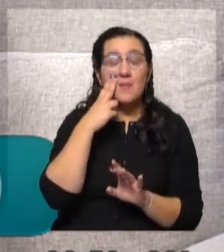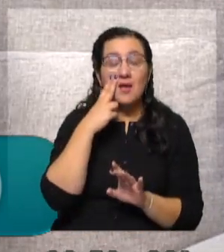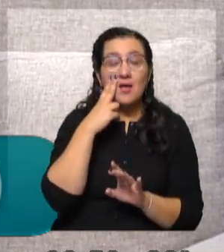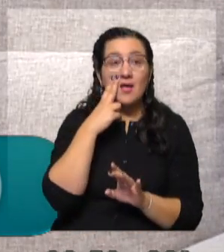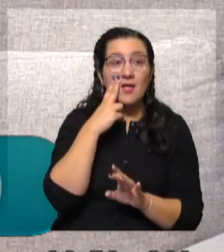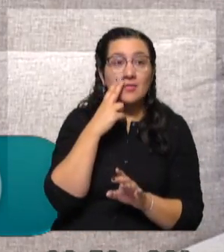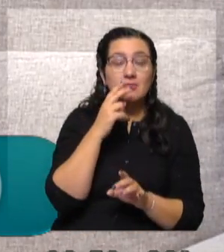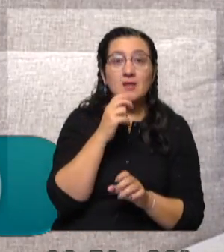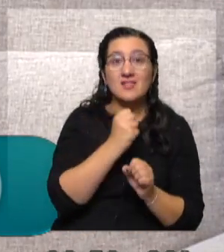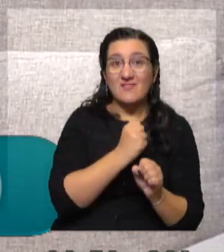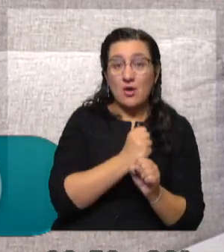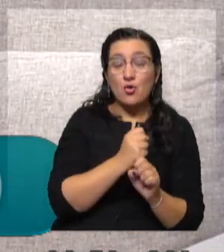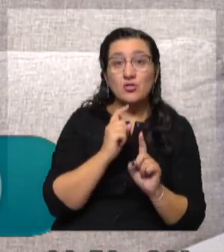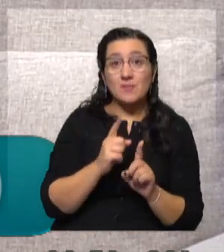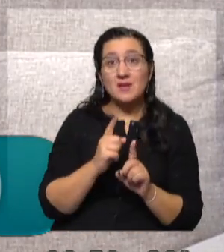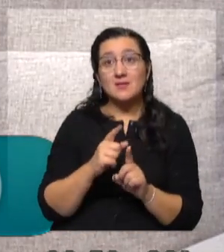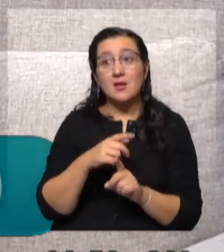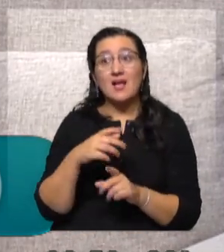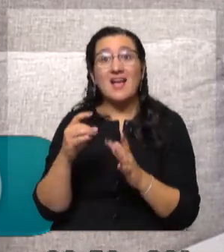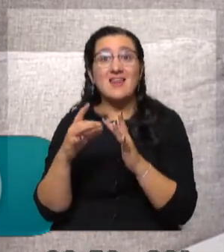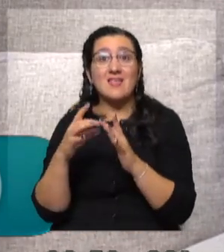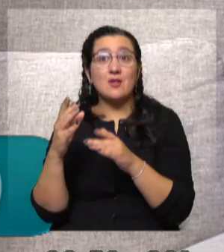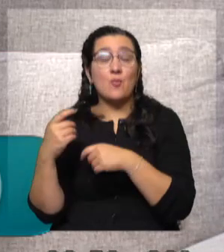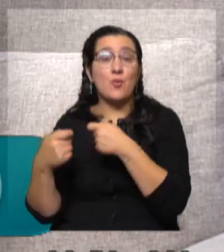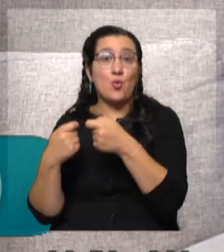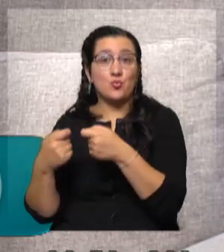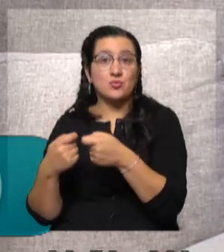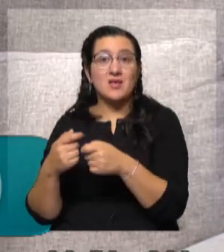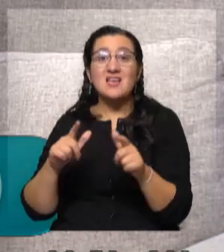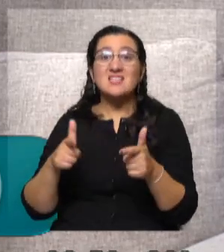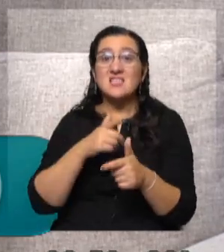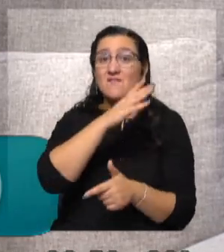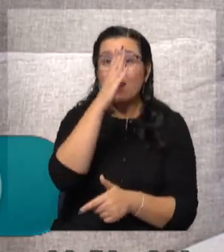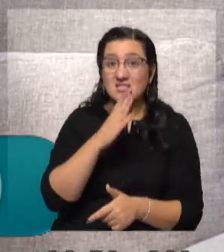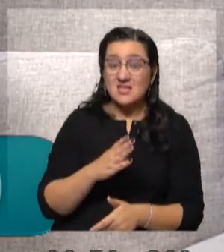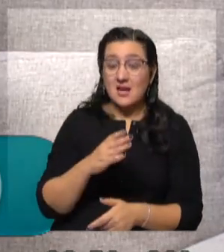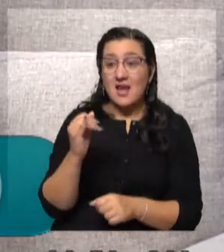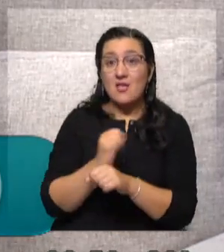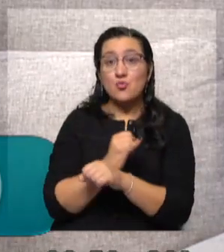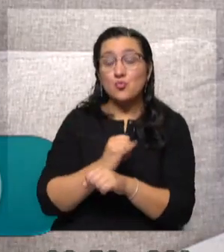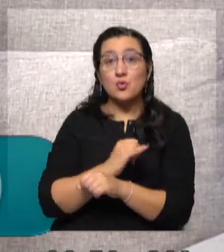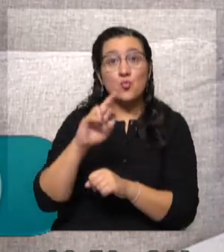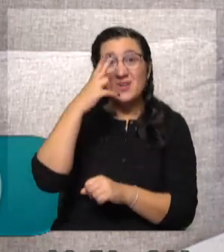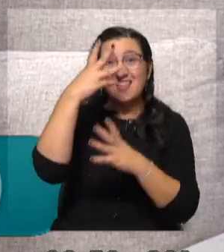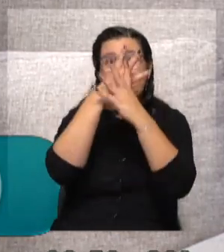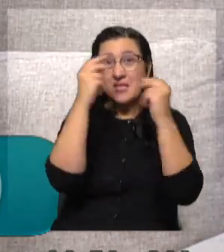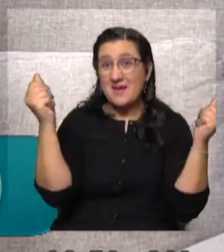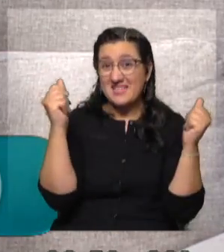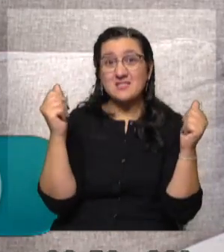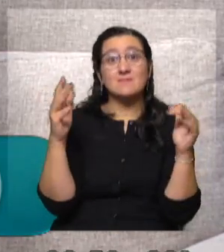productos y por lo tanto de la calidad de empleo o sea sin Brasil sin la región la industria uruguaya desaparece